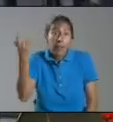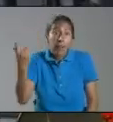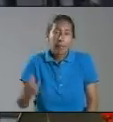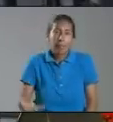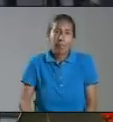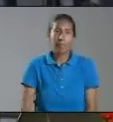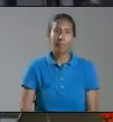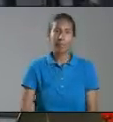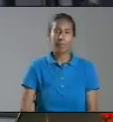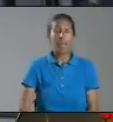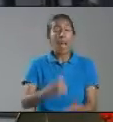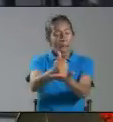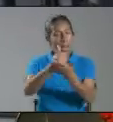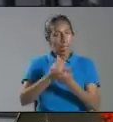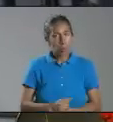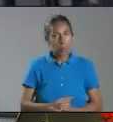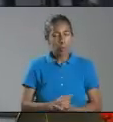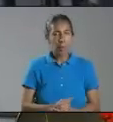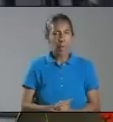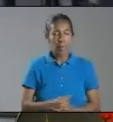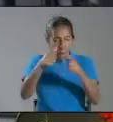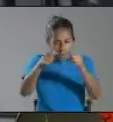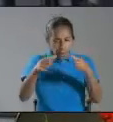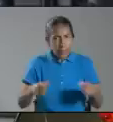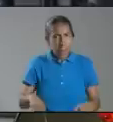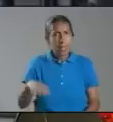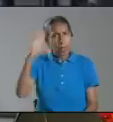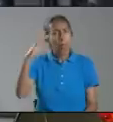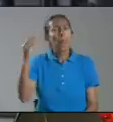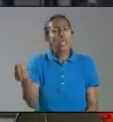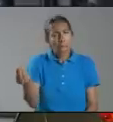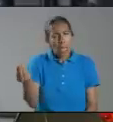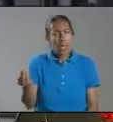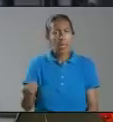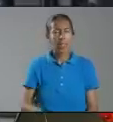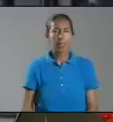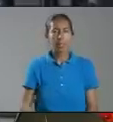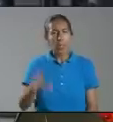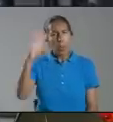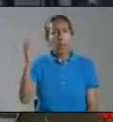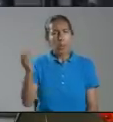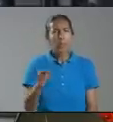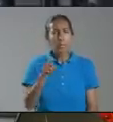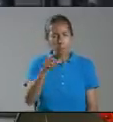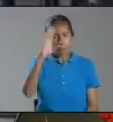A ver, no, ayúdeme a analizar. ¿Por qué? Esa es la pregunta que estoy haciendo. ¿Por qué? ¿Por qué cree usted?